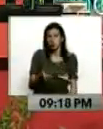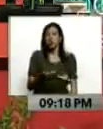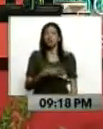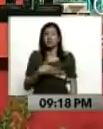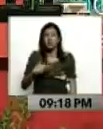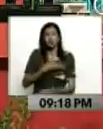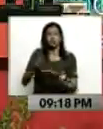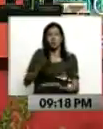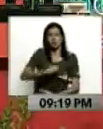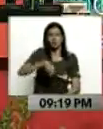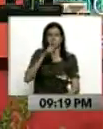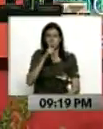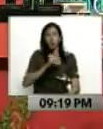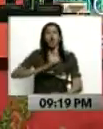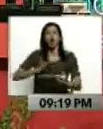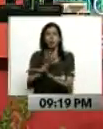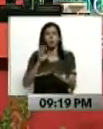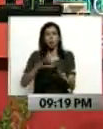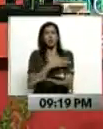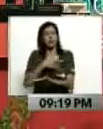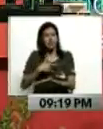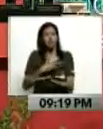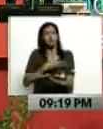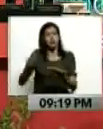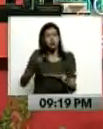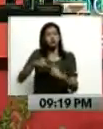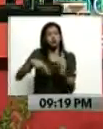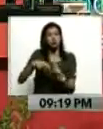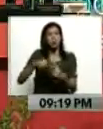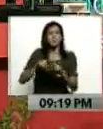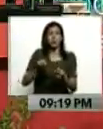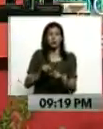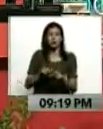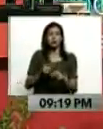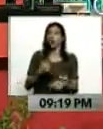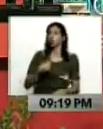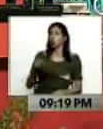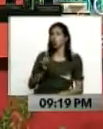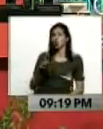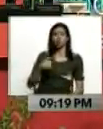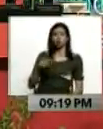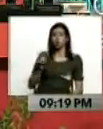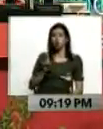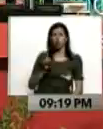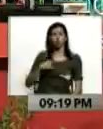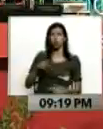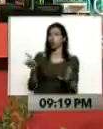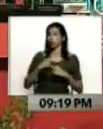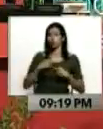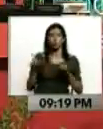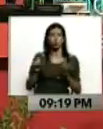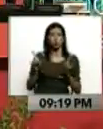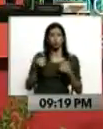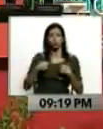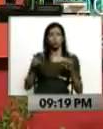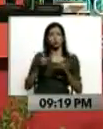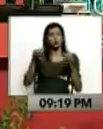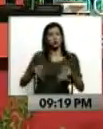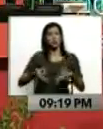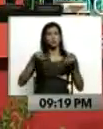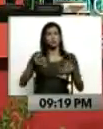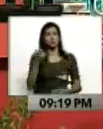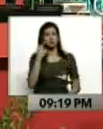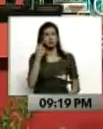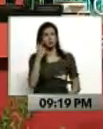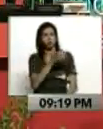salir de de Nicolás maduro quieren dar un golpe de estado quieren acabar con la Revolución bolivariana y viven en un constante Yo no fui yo no fui yo